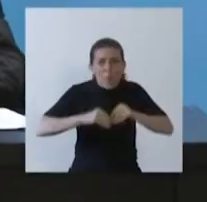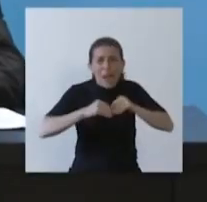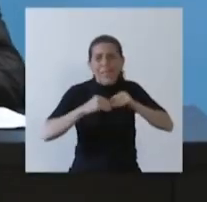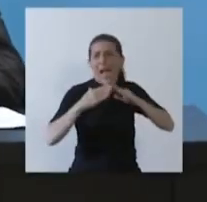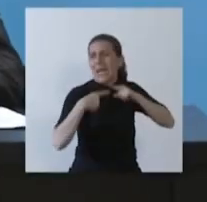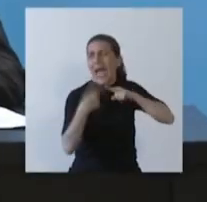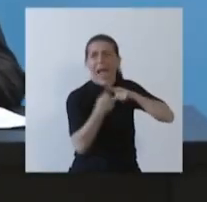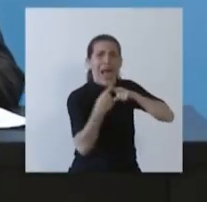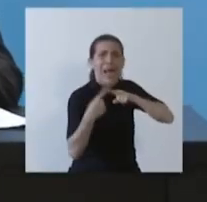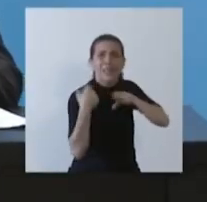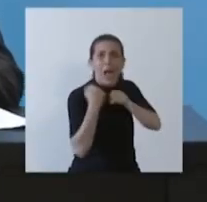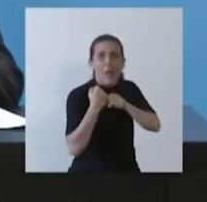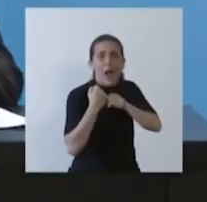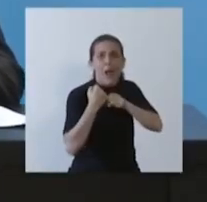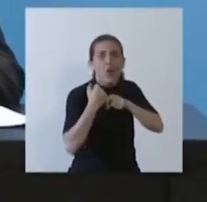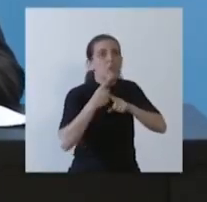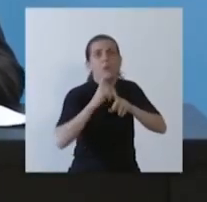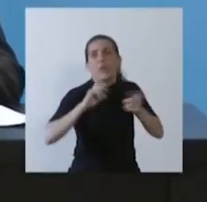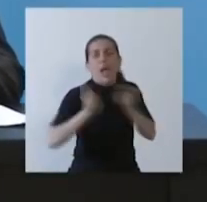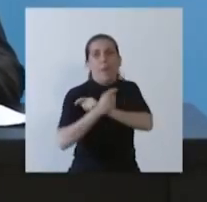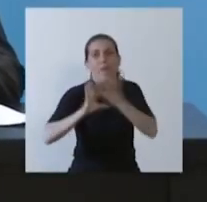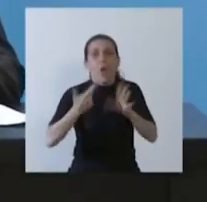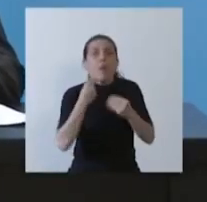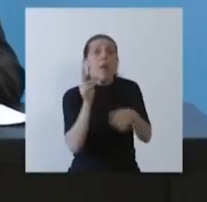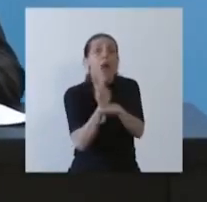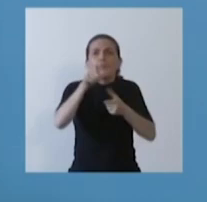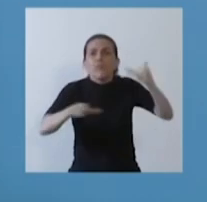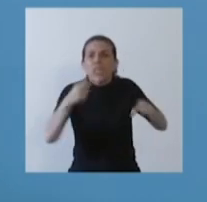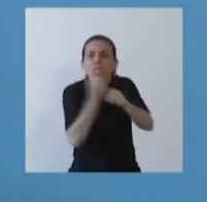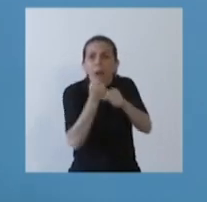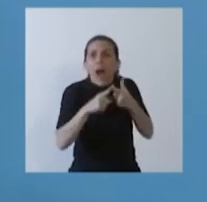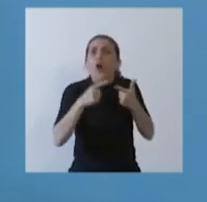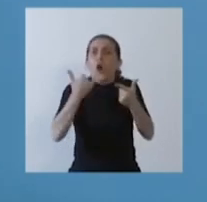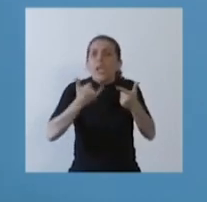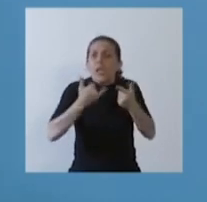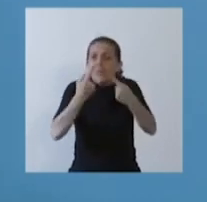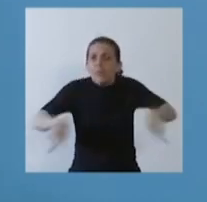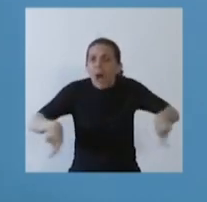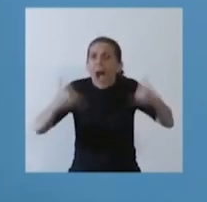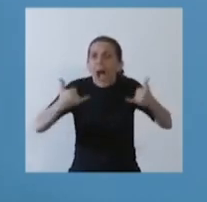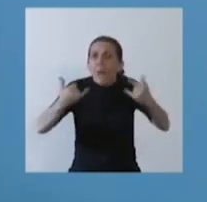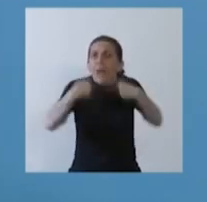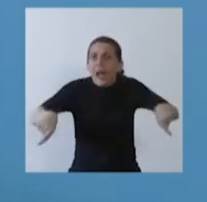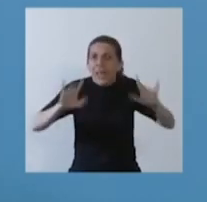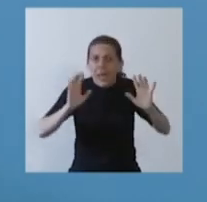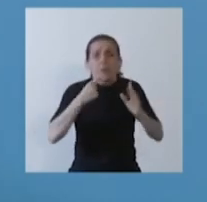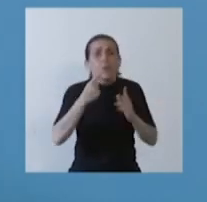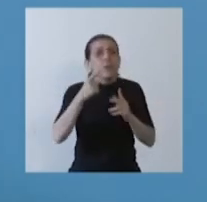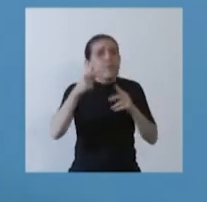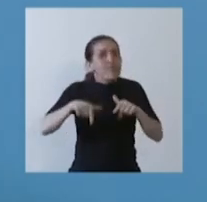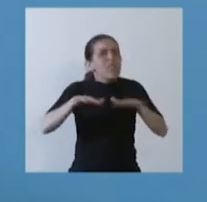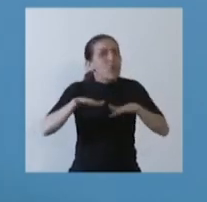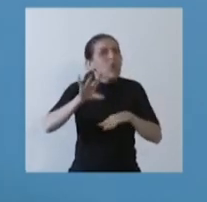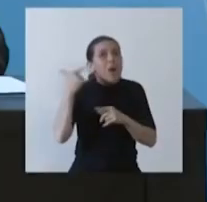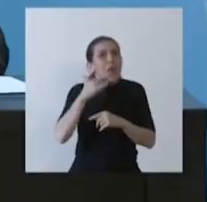inversión de unos 1500 millones de dólares para obras públicas viviendas y turismo el país sudamericano acumula casi 80 casos